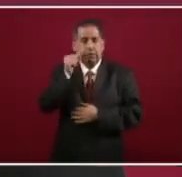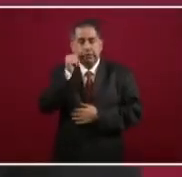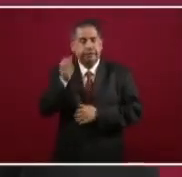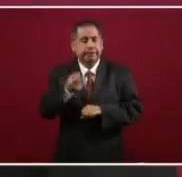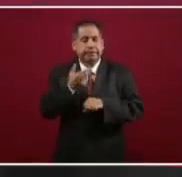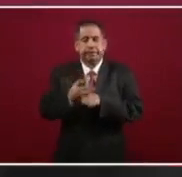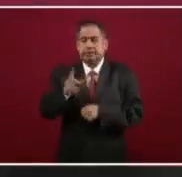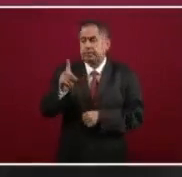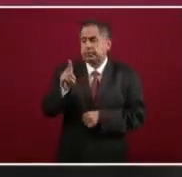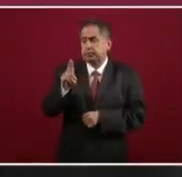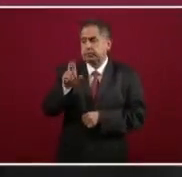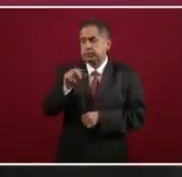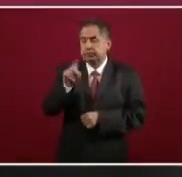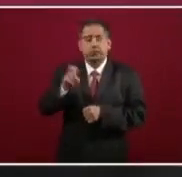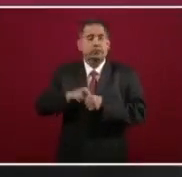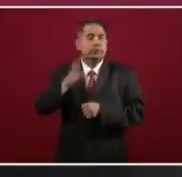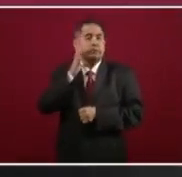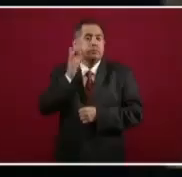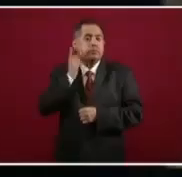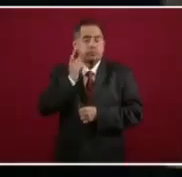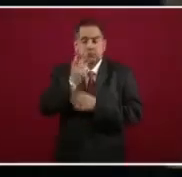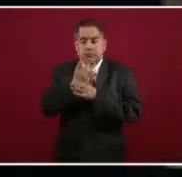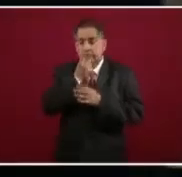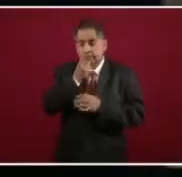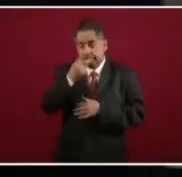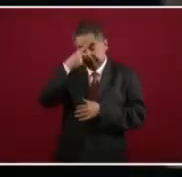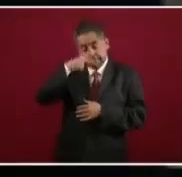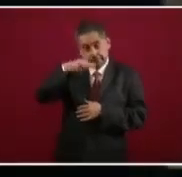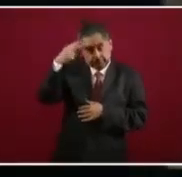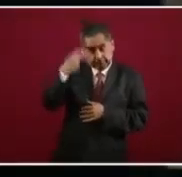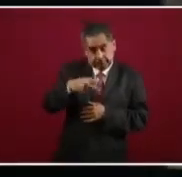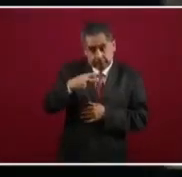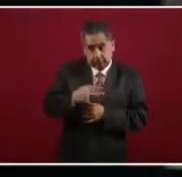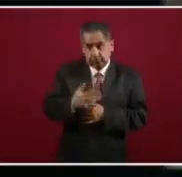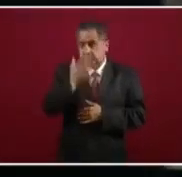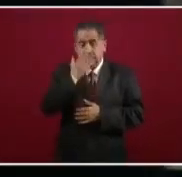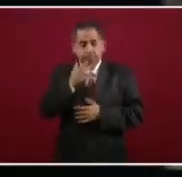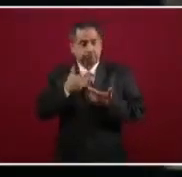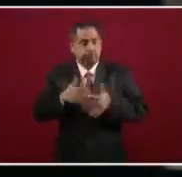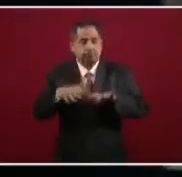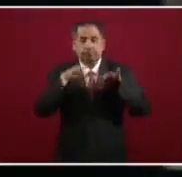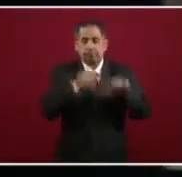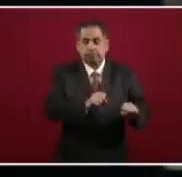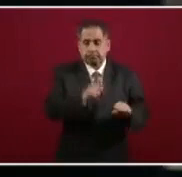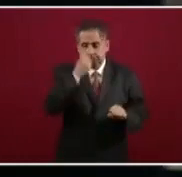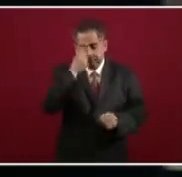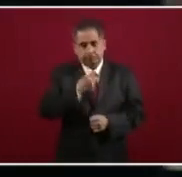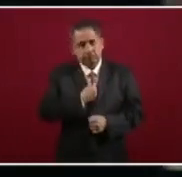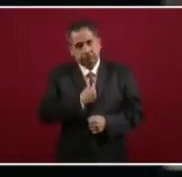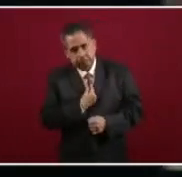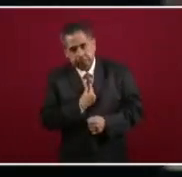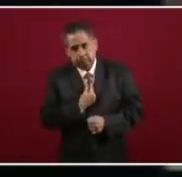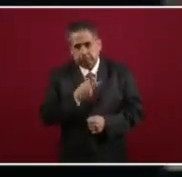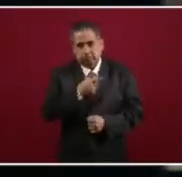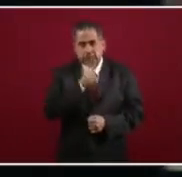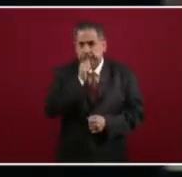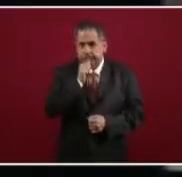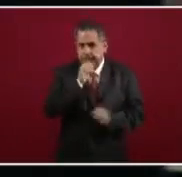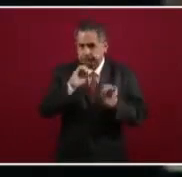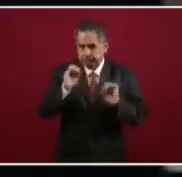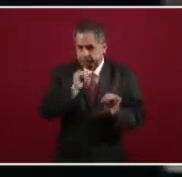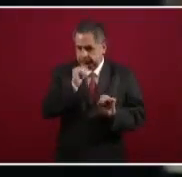durazo en la cámara diputados confirmó que no había en méxico alguna orden de aprensión en contra de ovidio guzmán